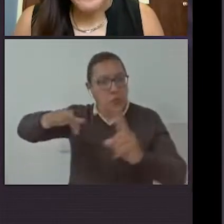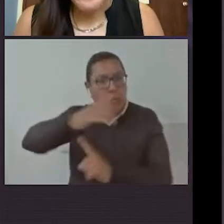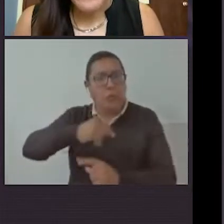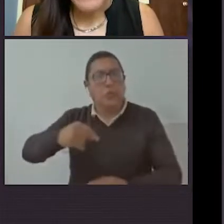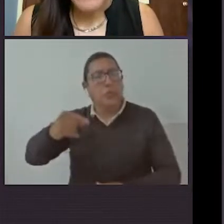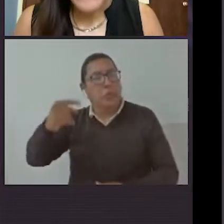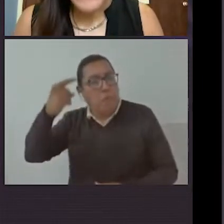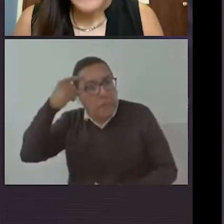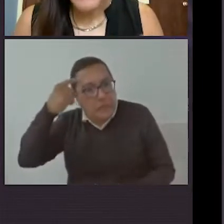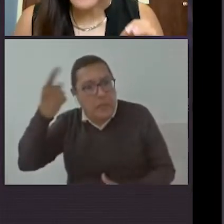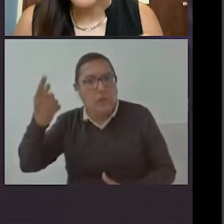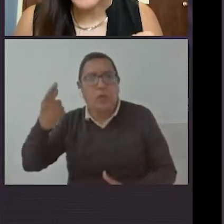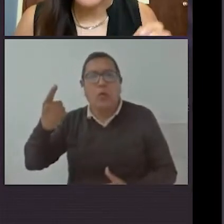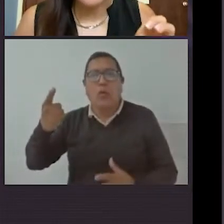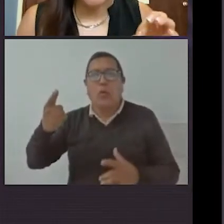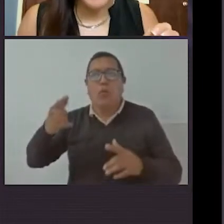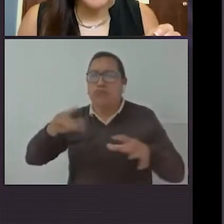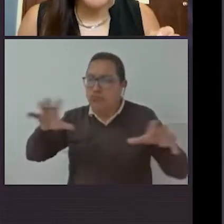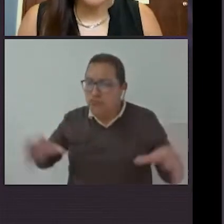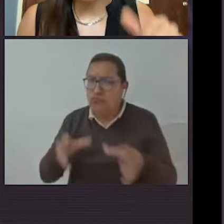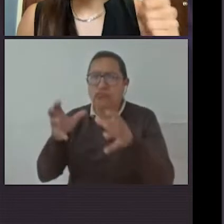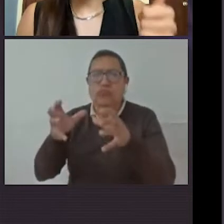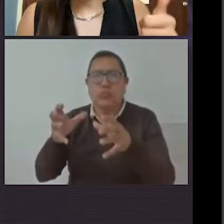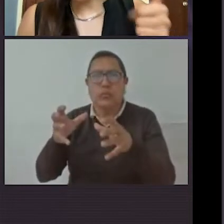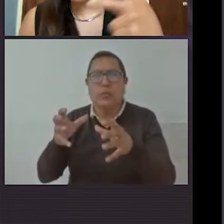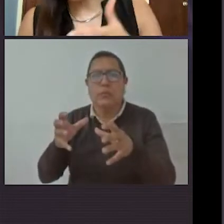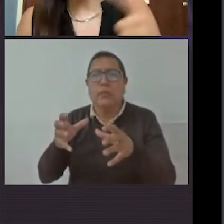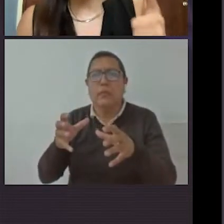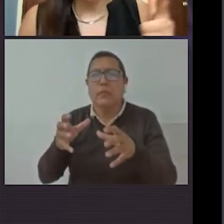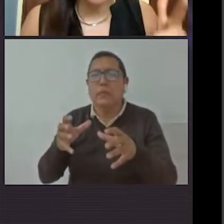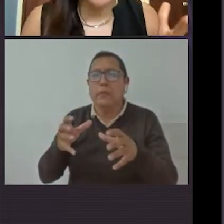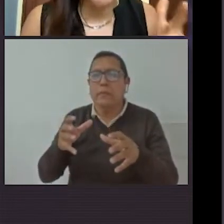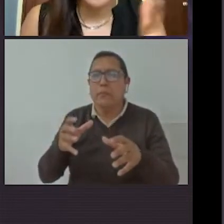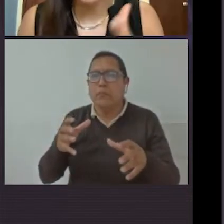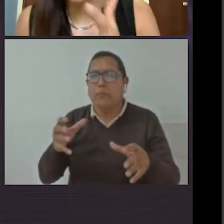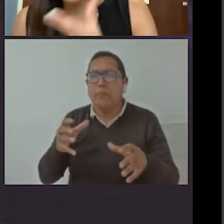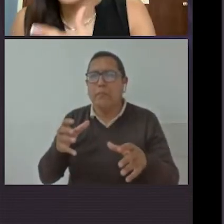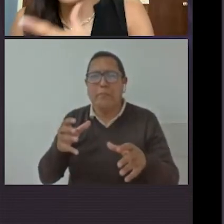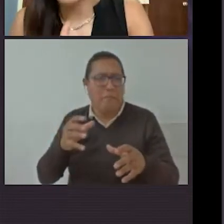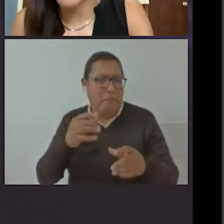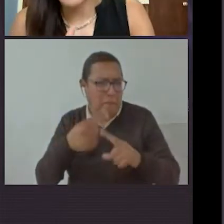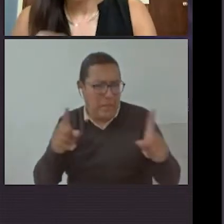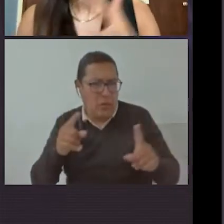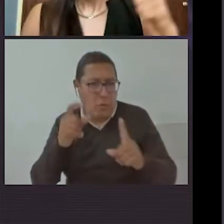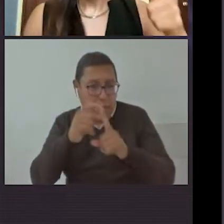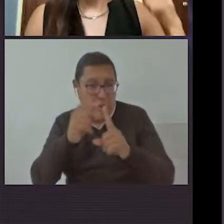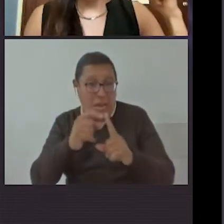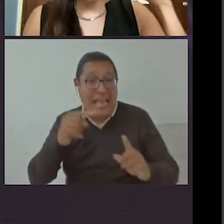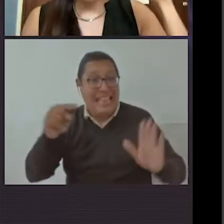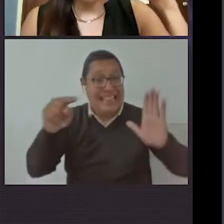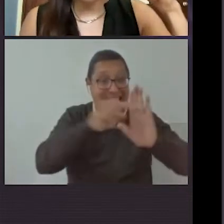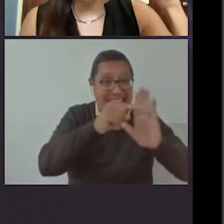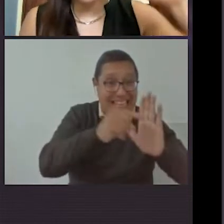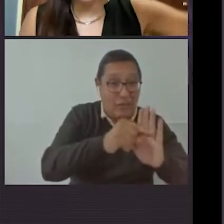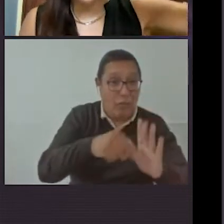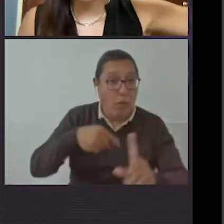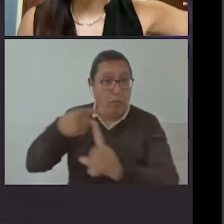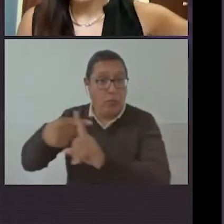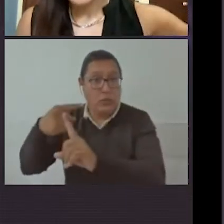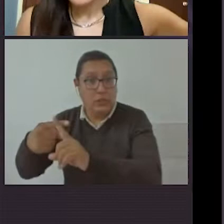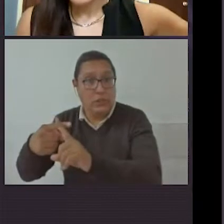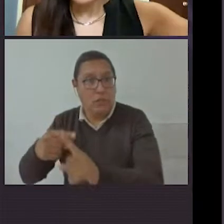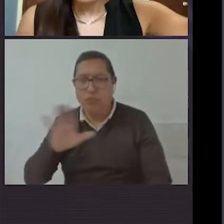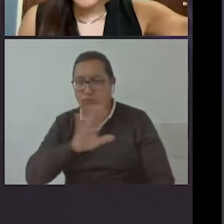Realmente, pregúntate si tus pensamientos funcionan o no funcionan para donde te quieres mover, porque los pensamientos que